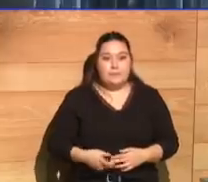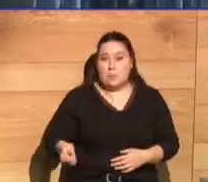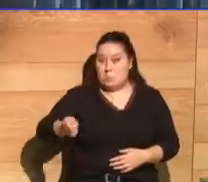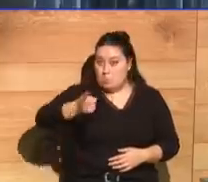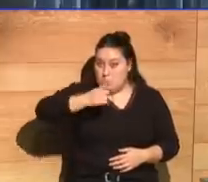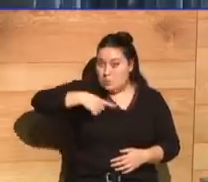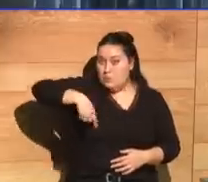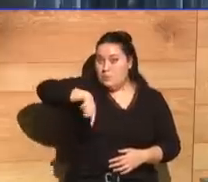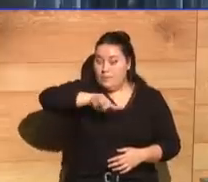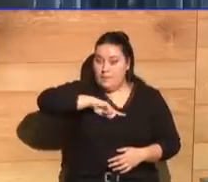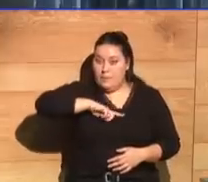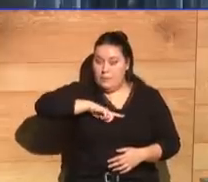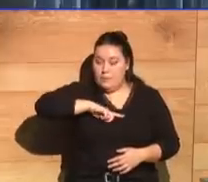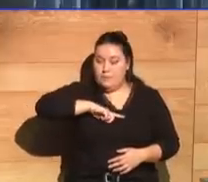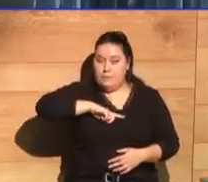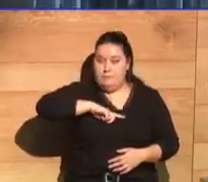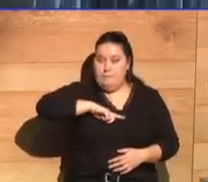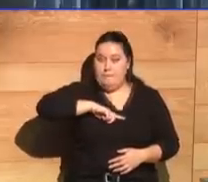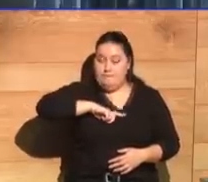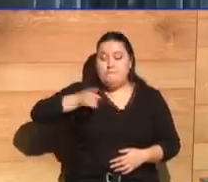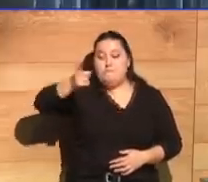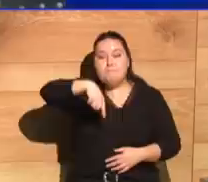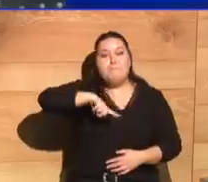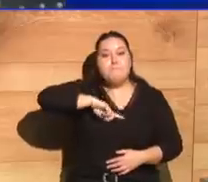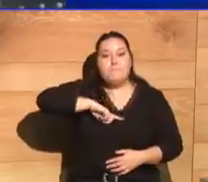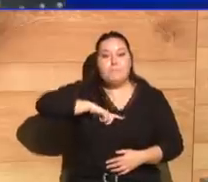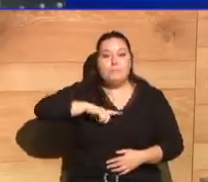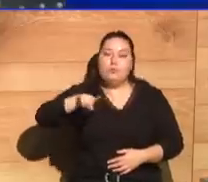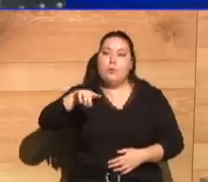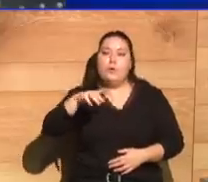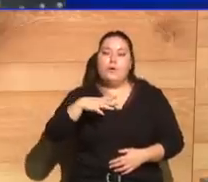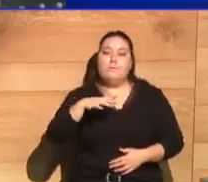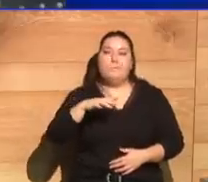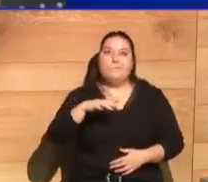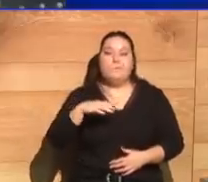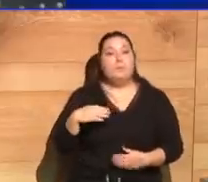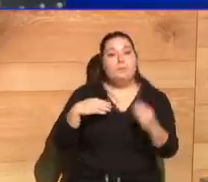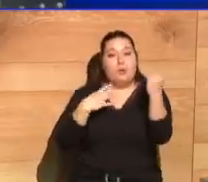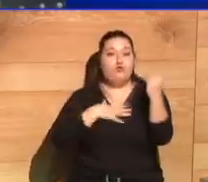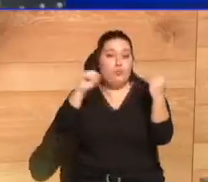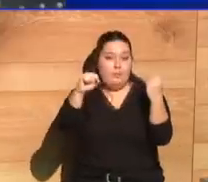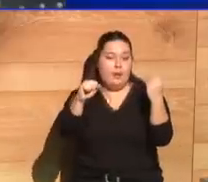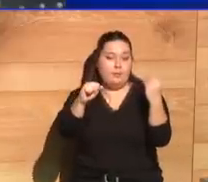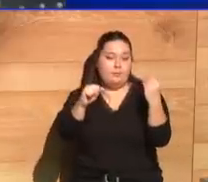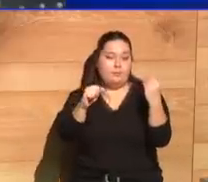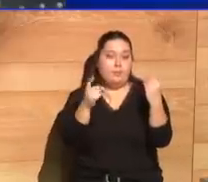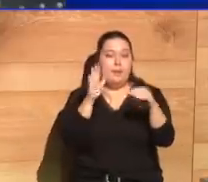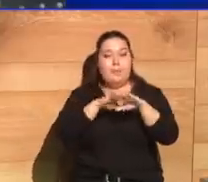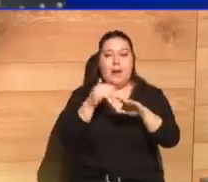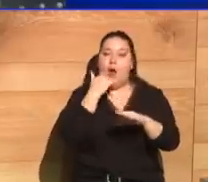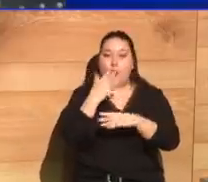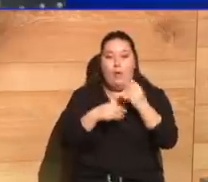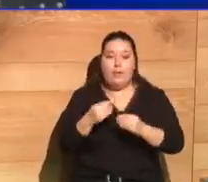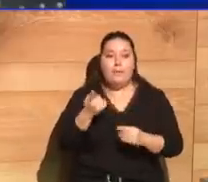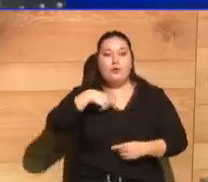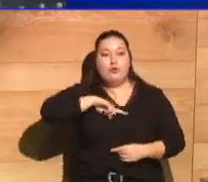nosotros os dejamos la posibilidad de que juguéis con la figura de Superman para intentar levantar una financiación, pero nosotros